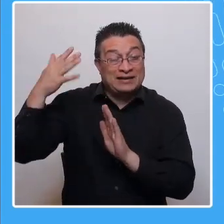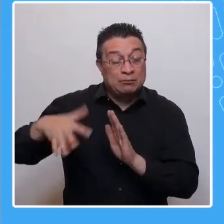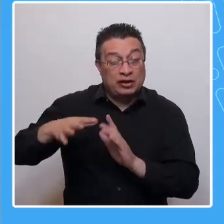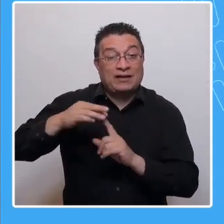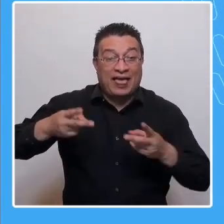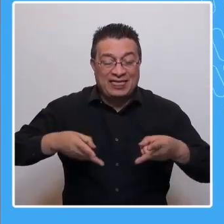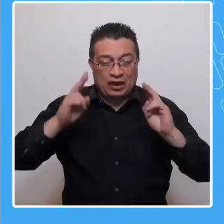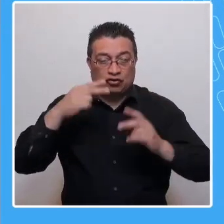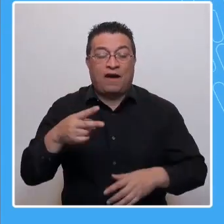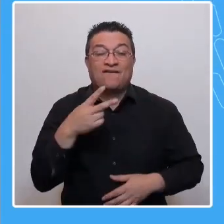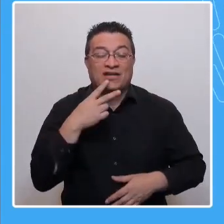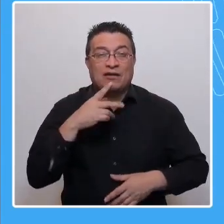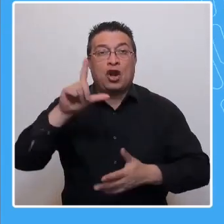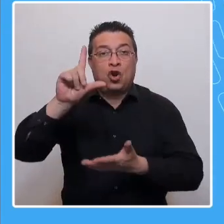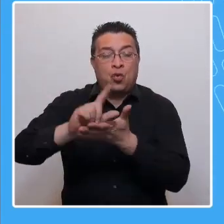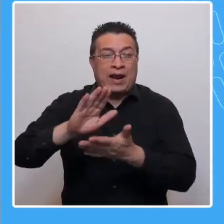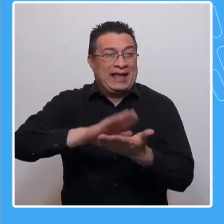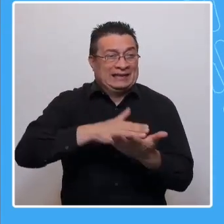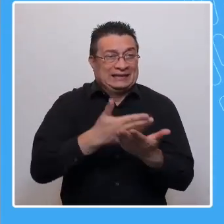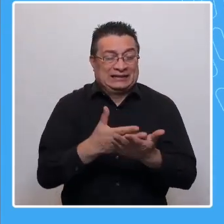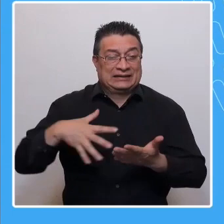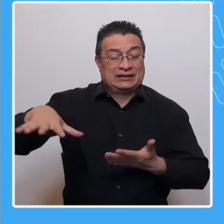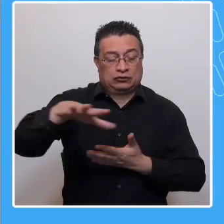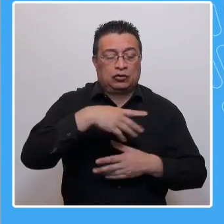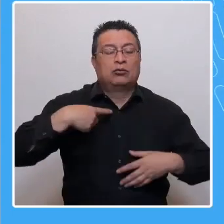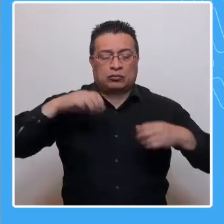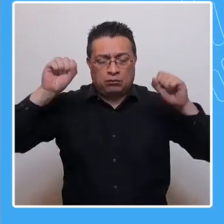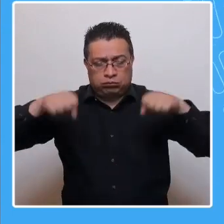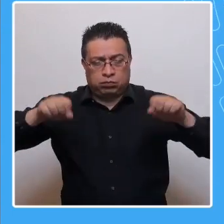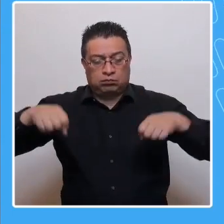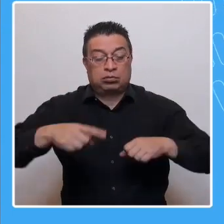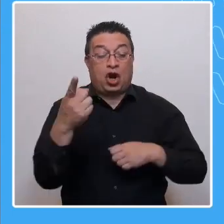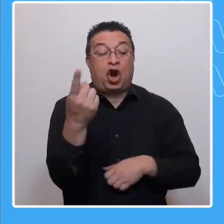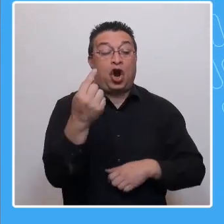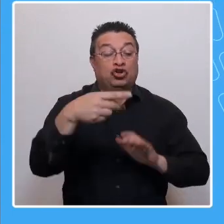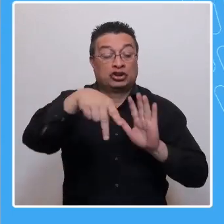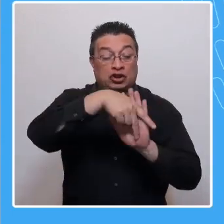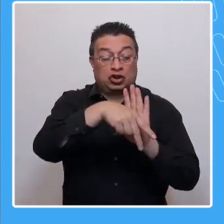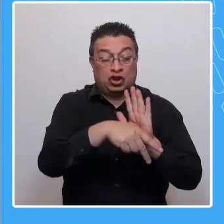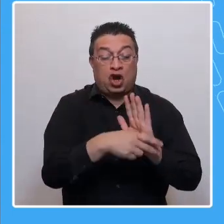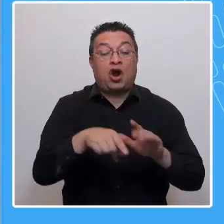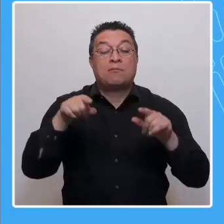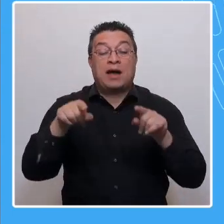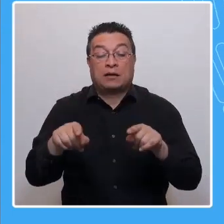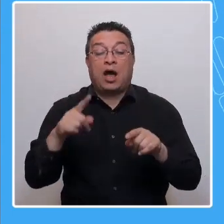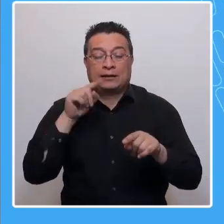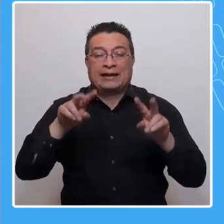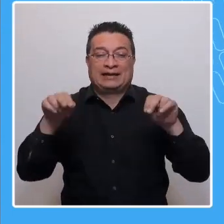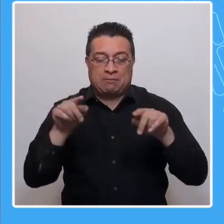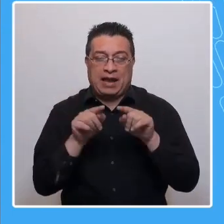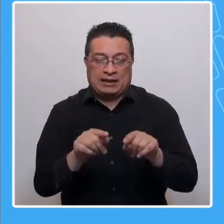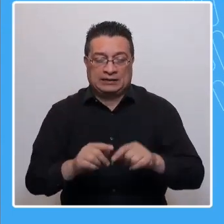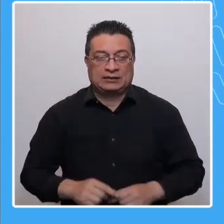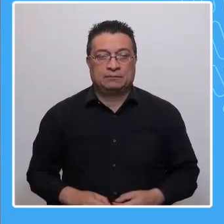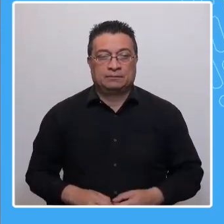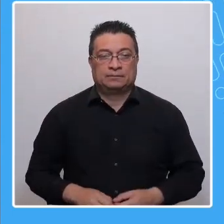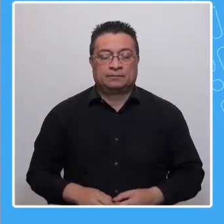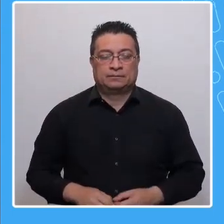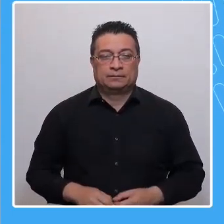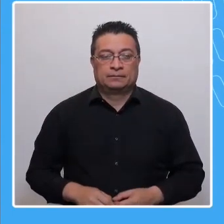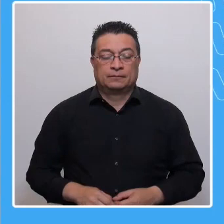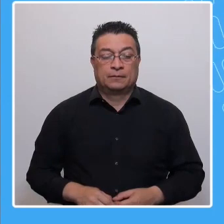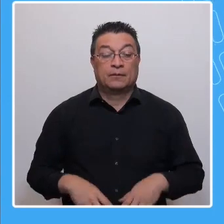a Vivir en un Medio Ambiente Sano, recibimos y aprobamos 11 normas en torno a esta temática.